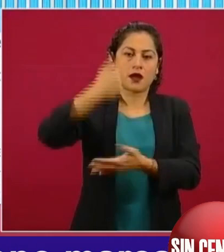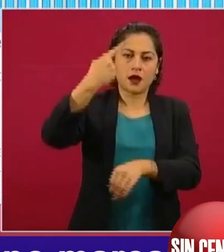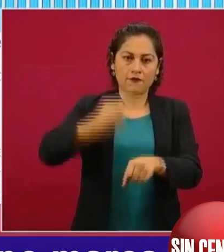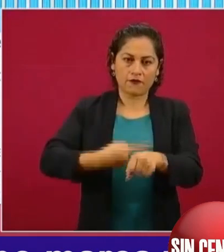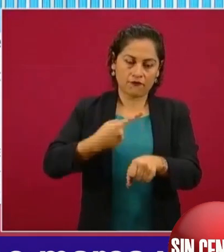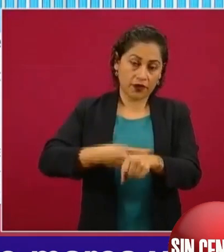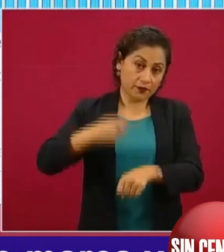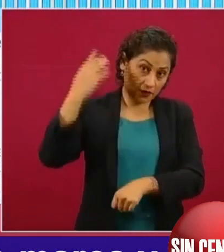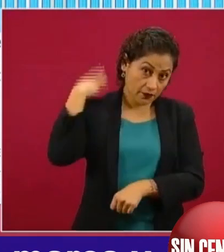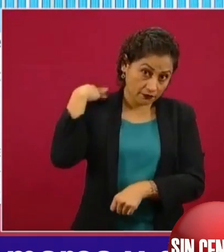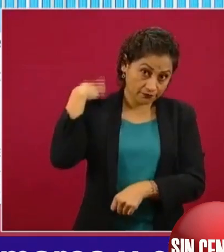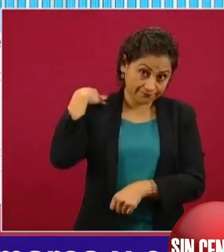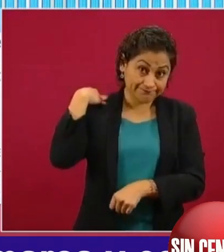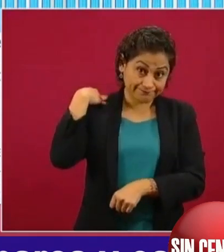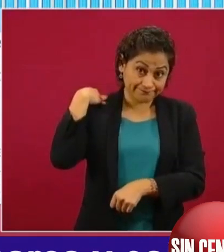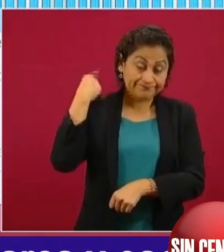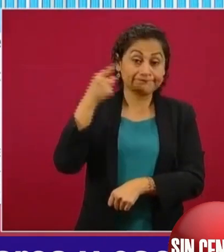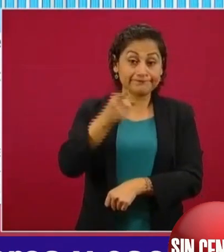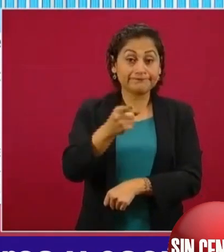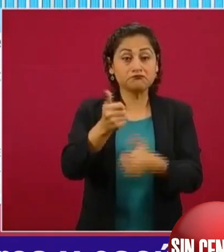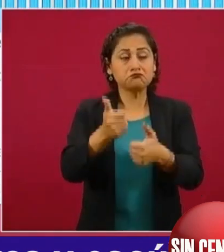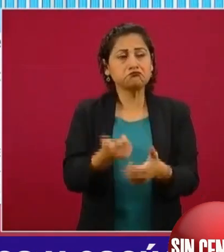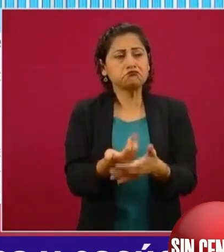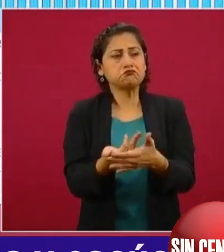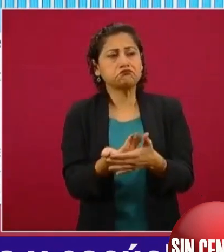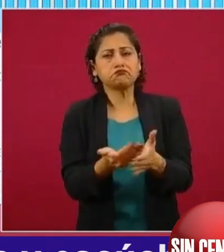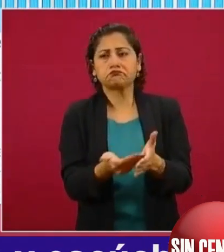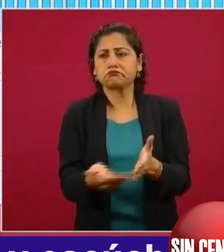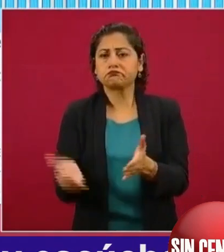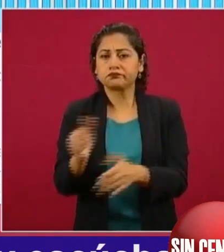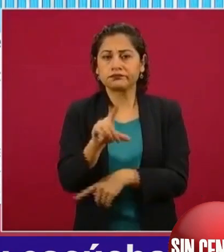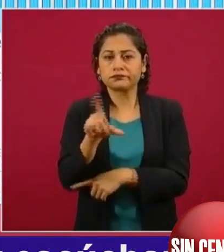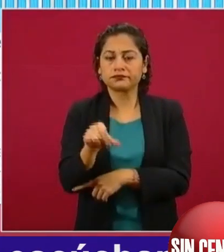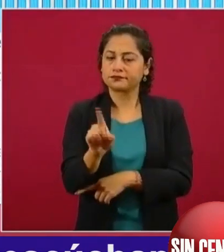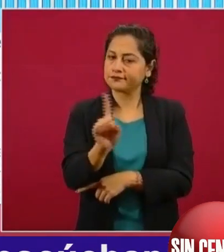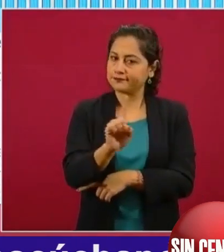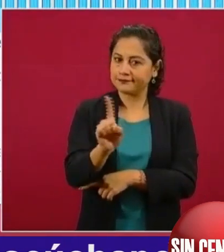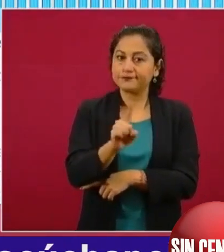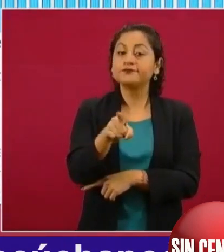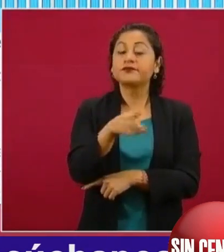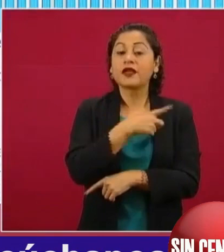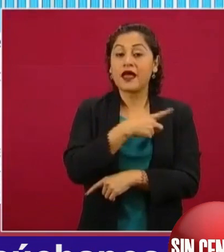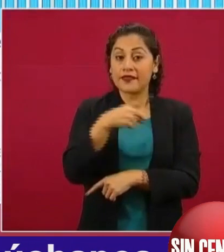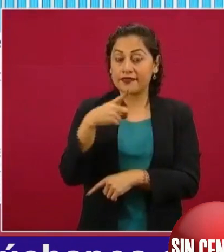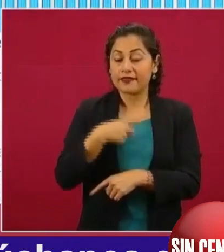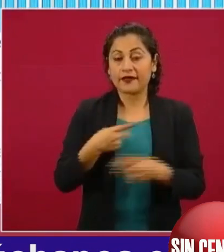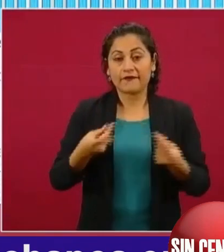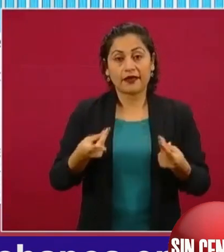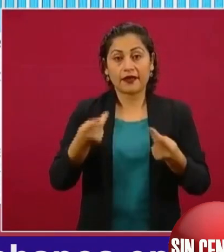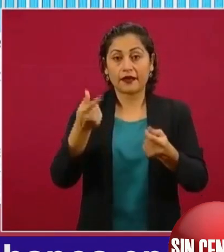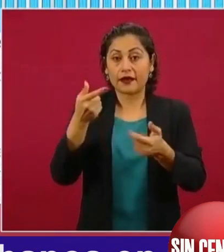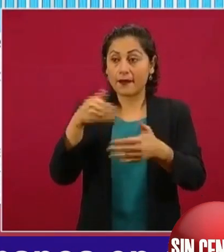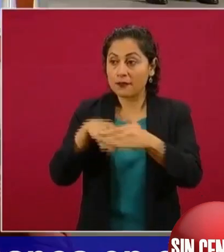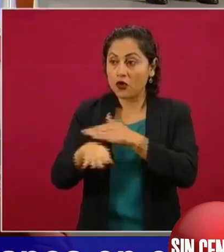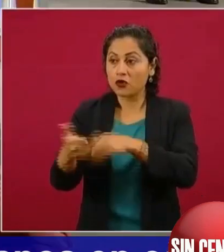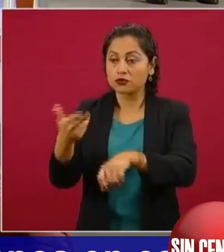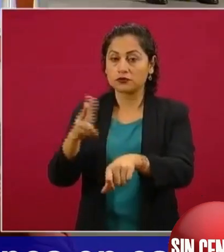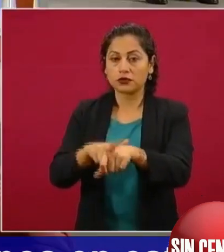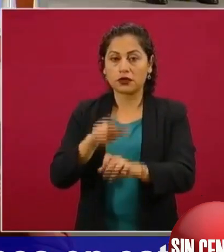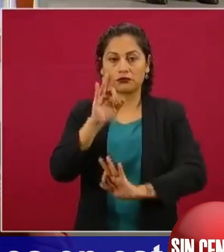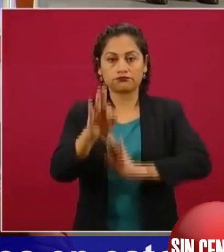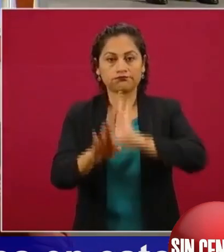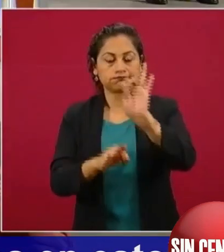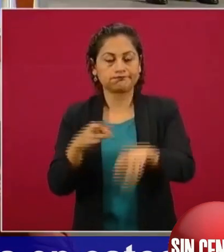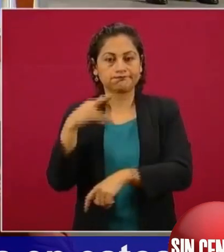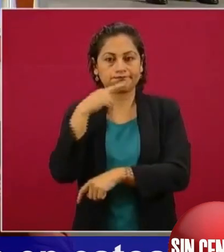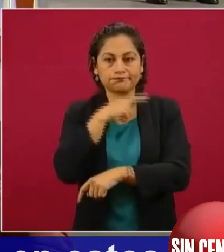valioso para poder atender las complicaciones y disminuir la probabilidad de una complicación fatal. La